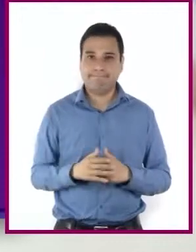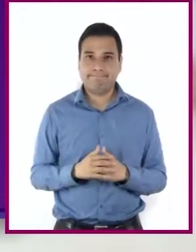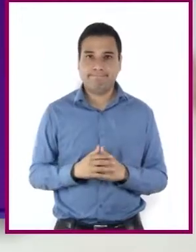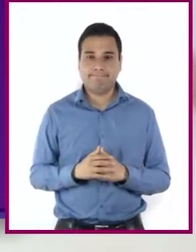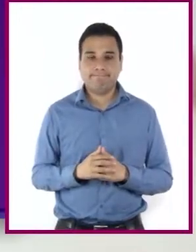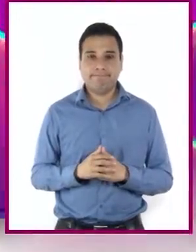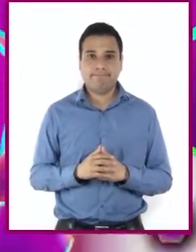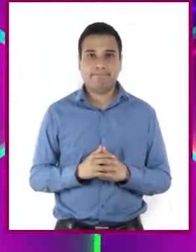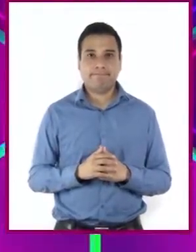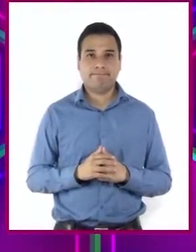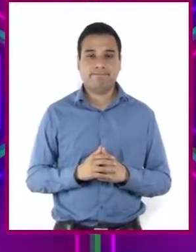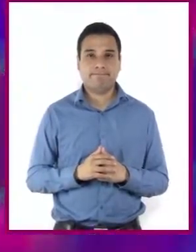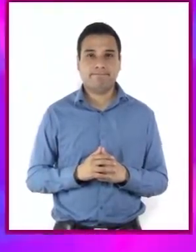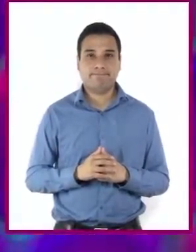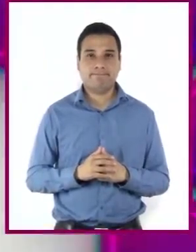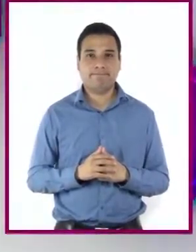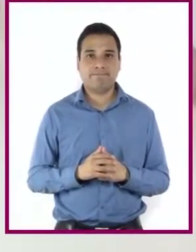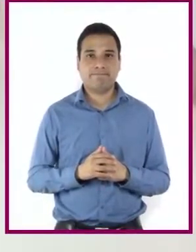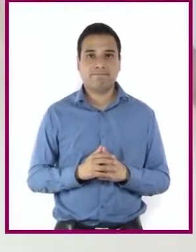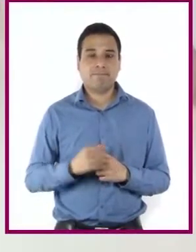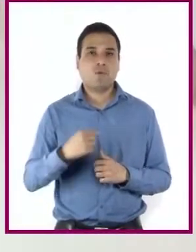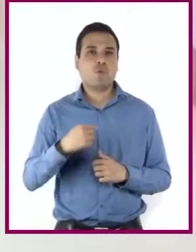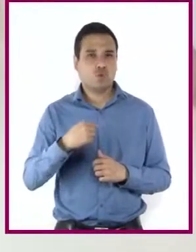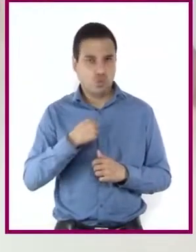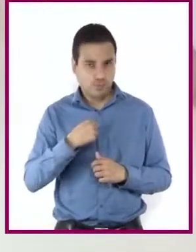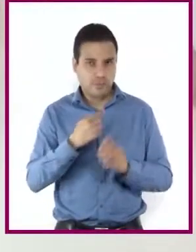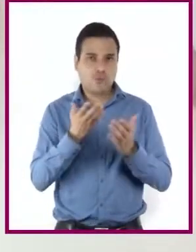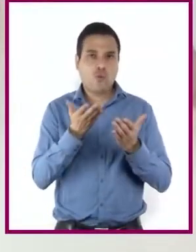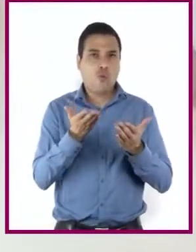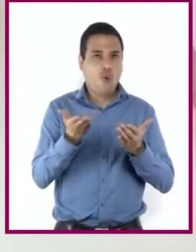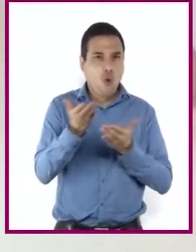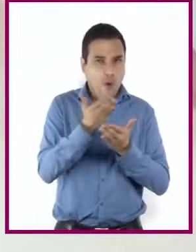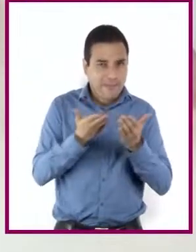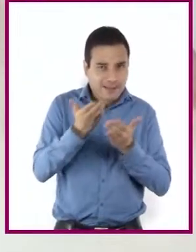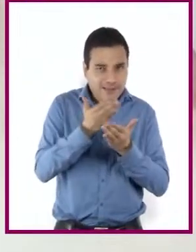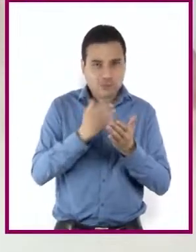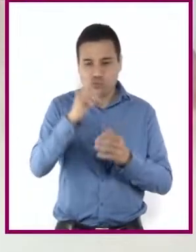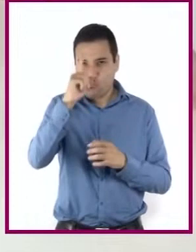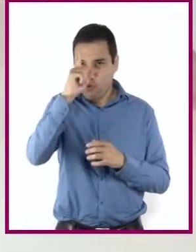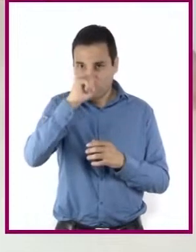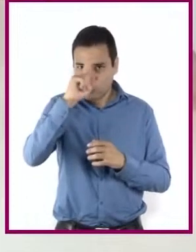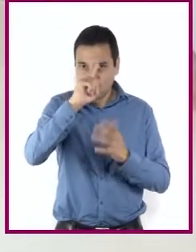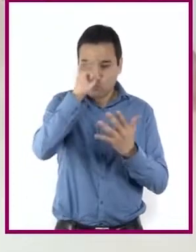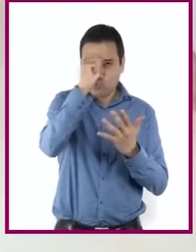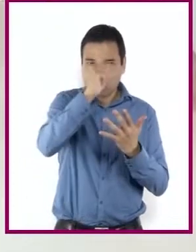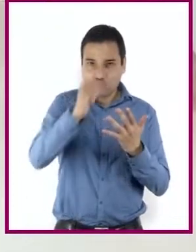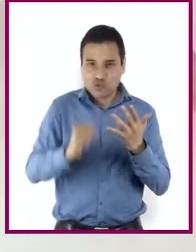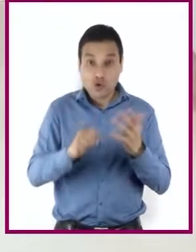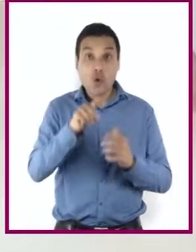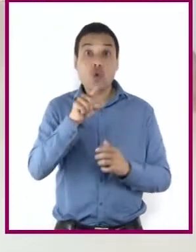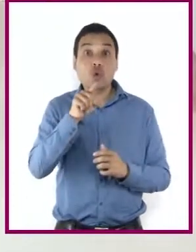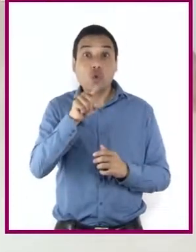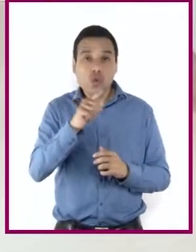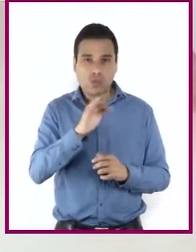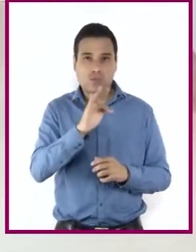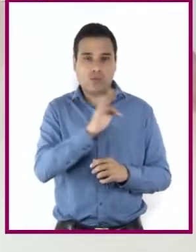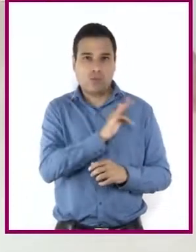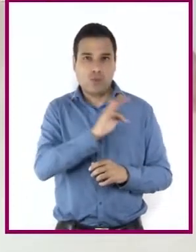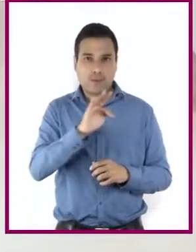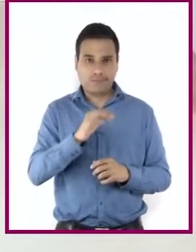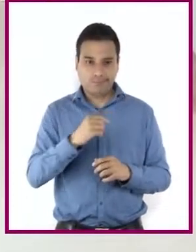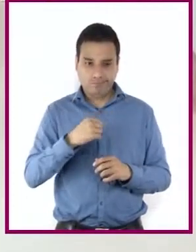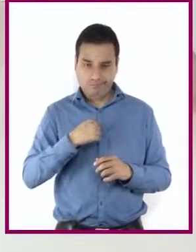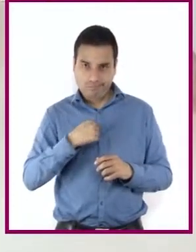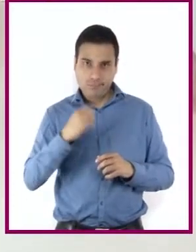una exposición. Y les iremos compartiendo algunas maneras para llevar a cabo una autoevaluación en los diferentes momentos de